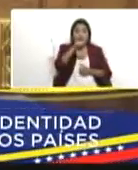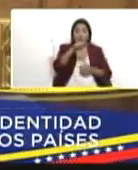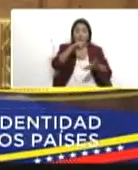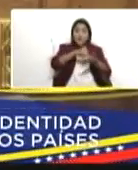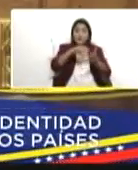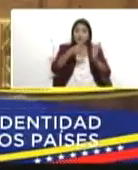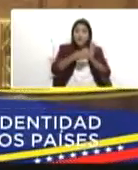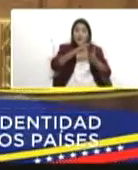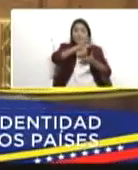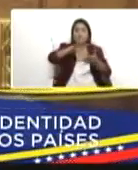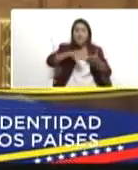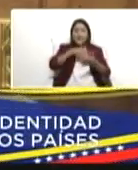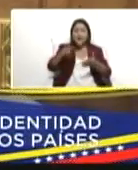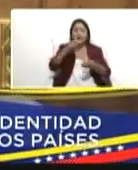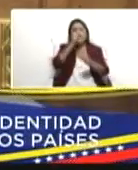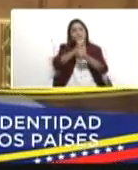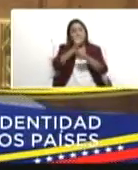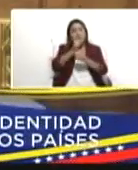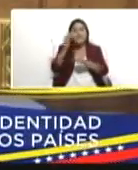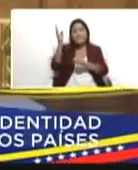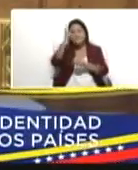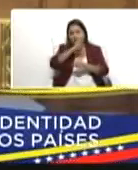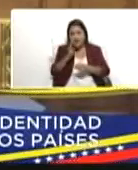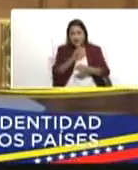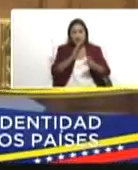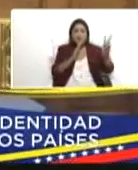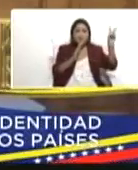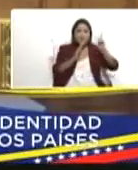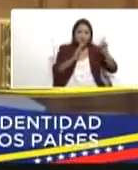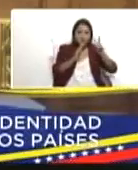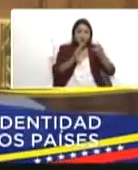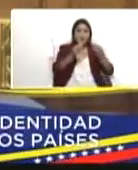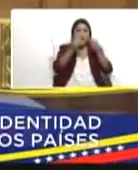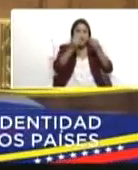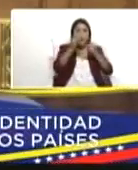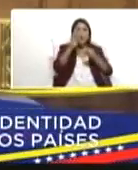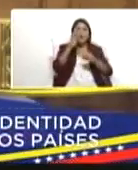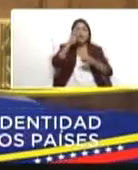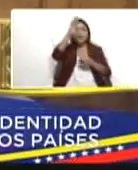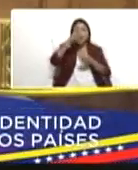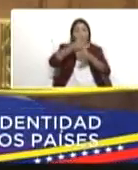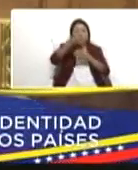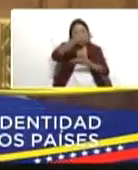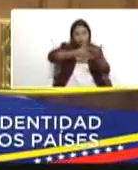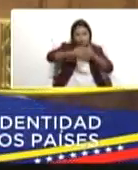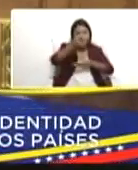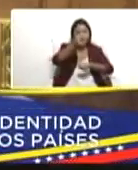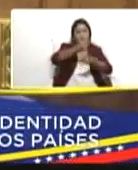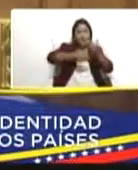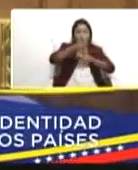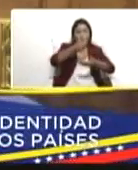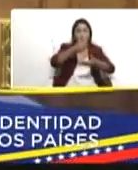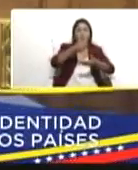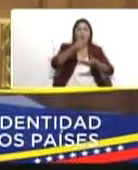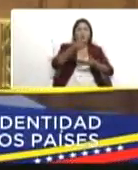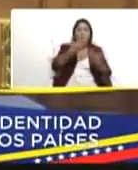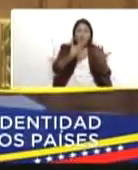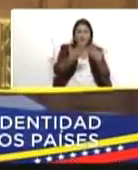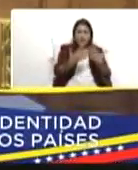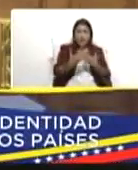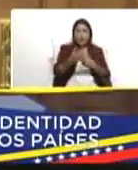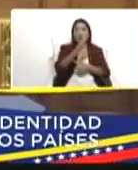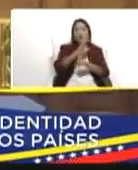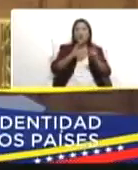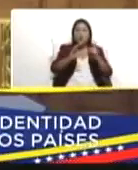trabajo e integración Brasil Venezuela para un futuro compartido de desarrollo económico comercial